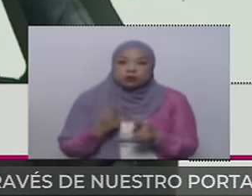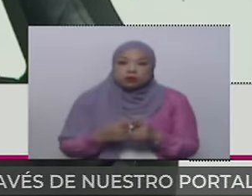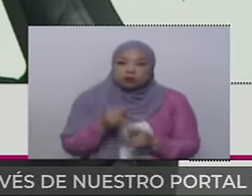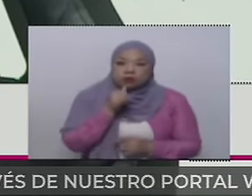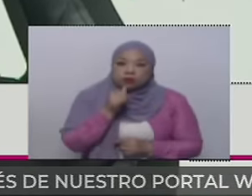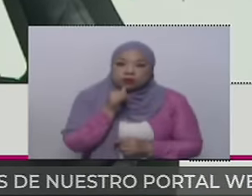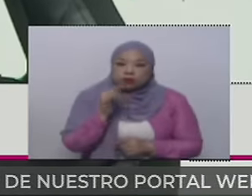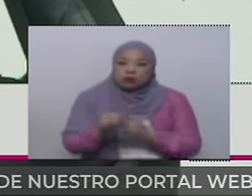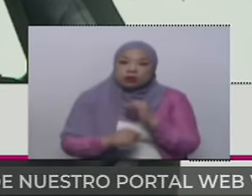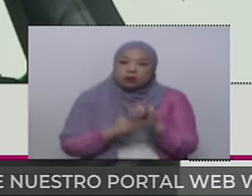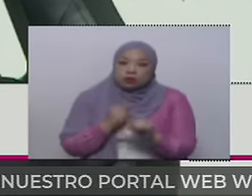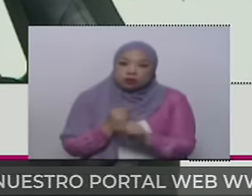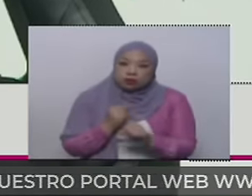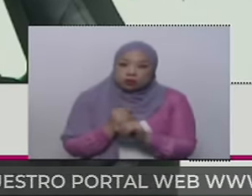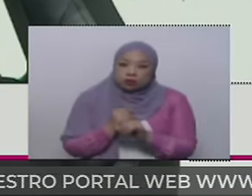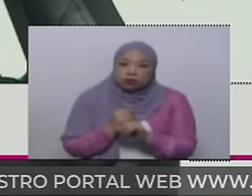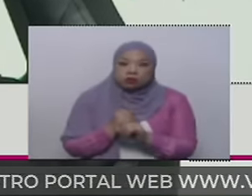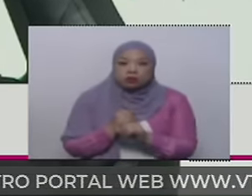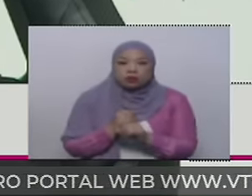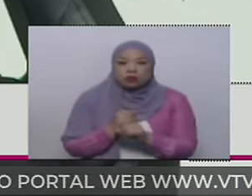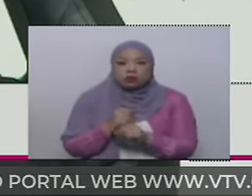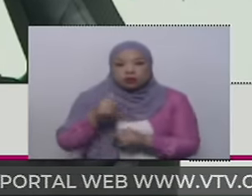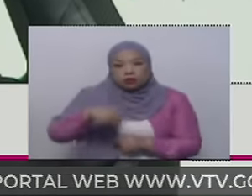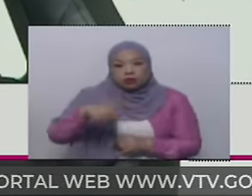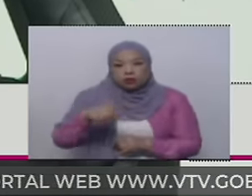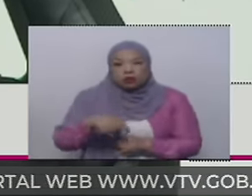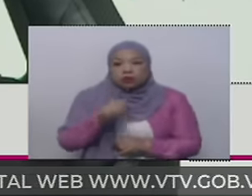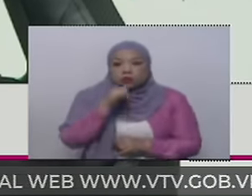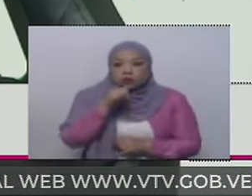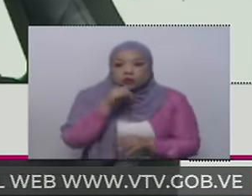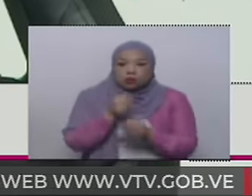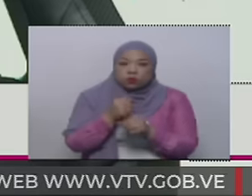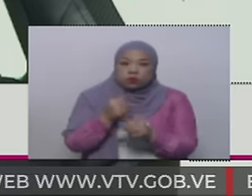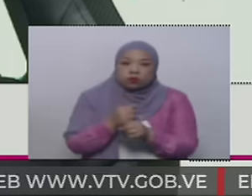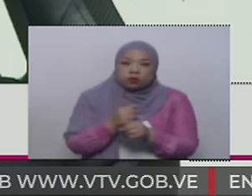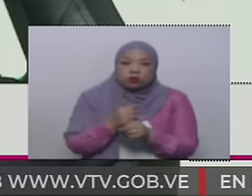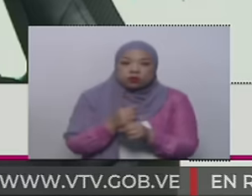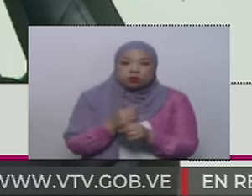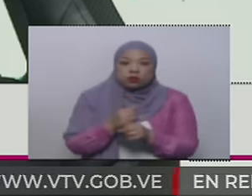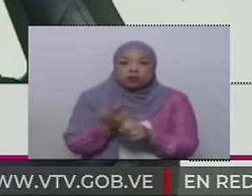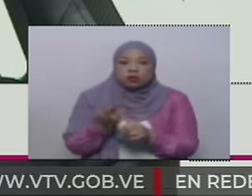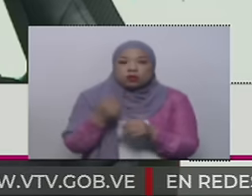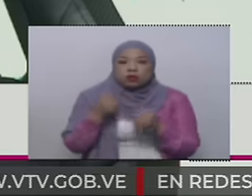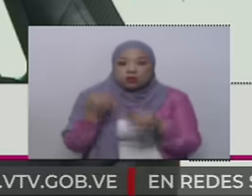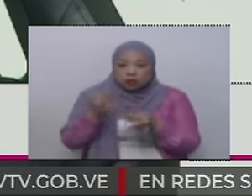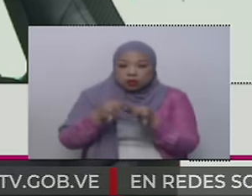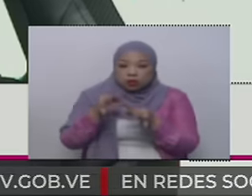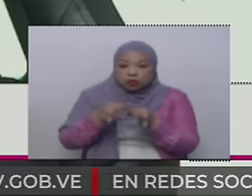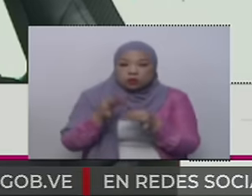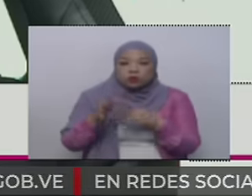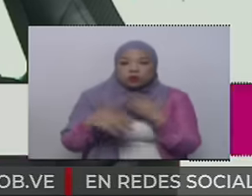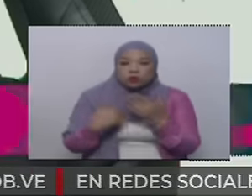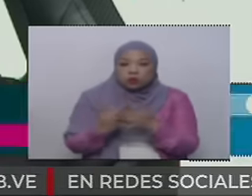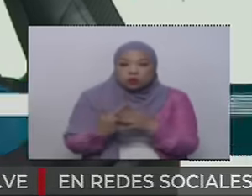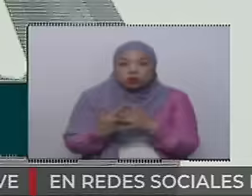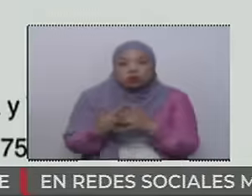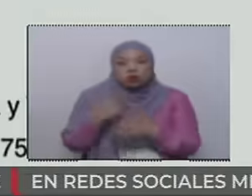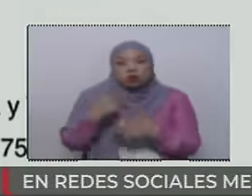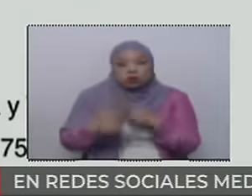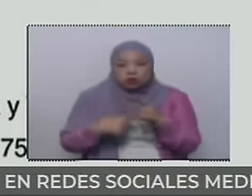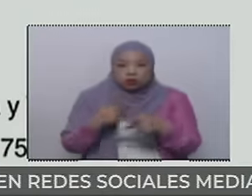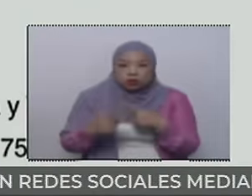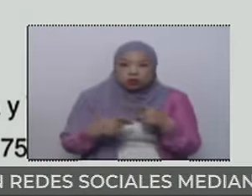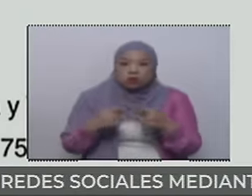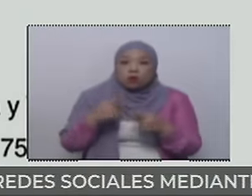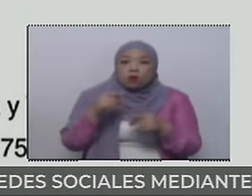noticias internacionales. Tenemos por acá Banca y Negocios y lo vemos en pantalla. Dice, en septiembre el CENIA duplicó la recaudación realizada en el